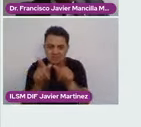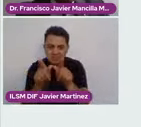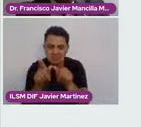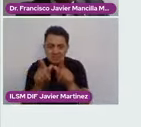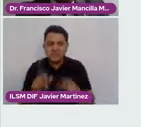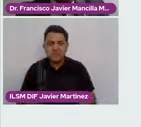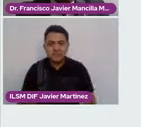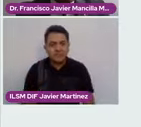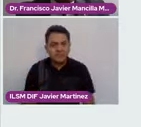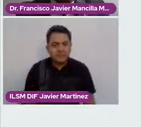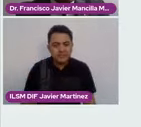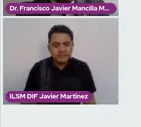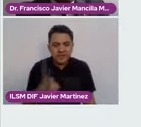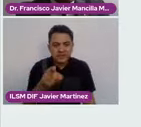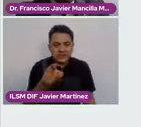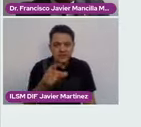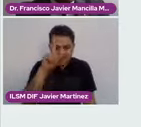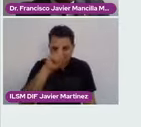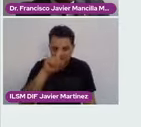Dice, nos sugiere